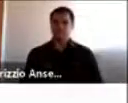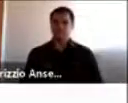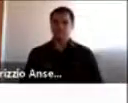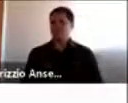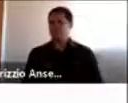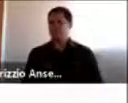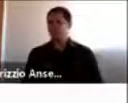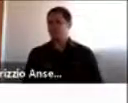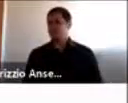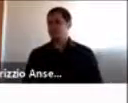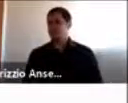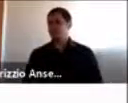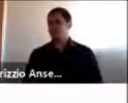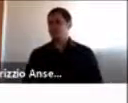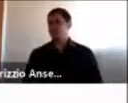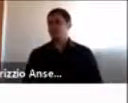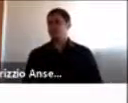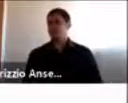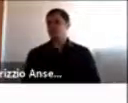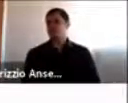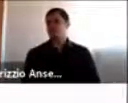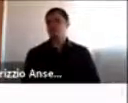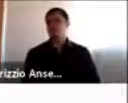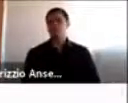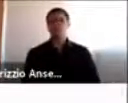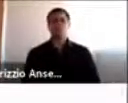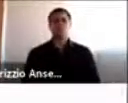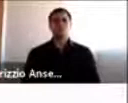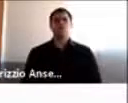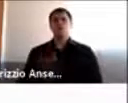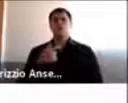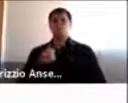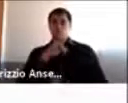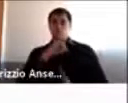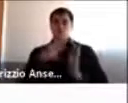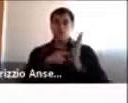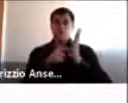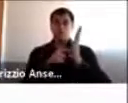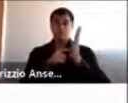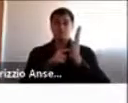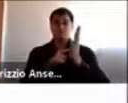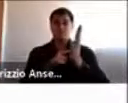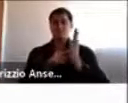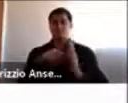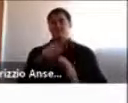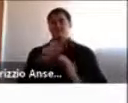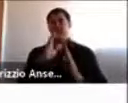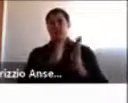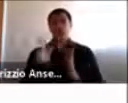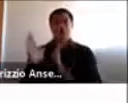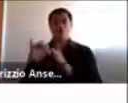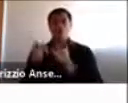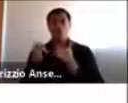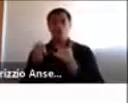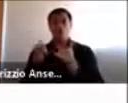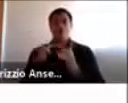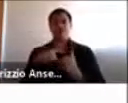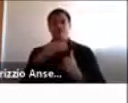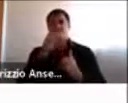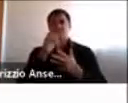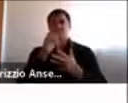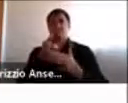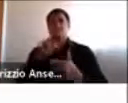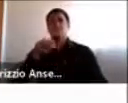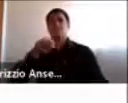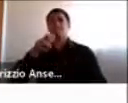entonces el administrador de jugadores se los voy a mostrar más adelante porque como ustedes pueden ver está presente en dos partes en este lugar está en el botón de menú